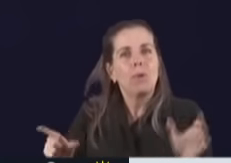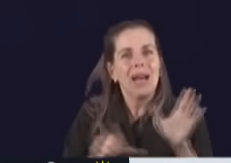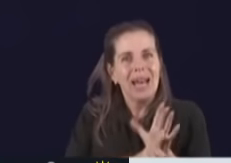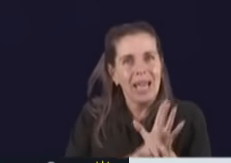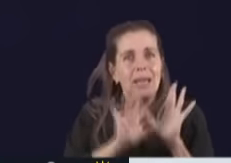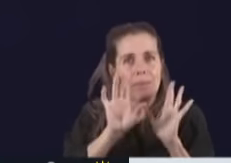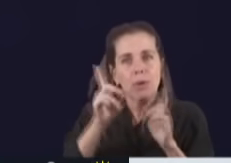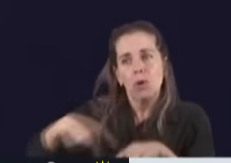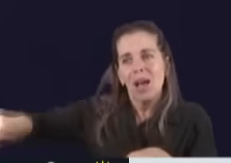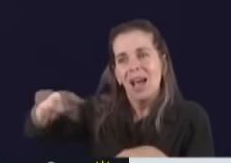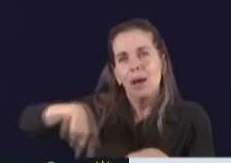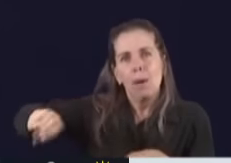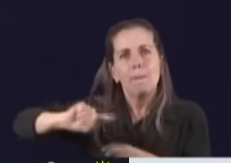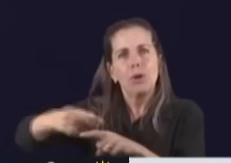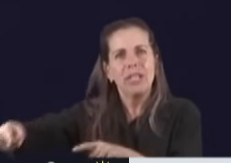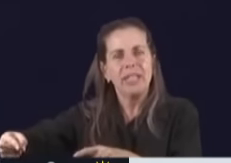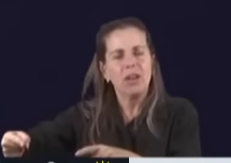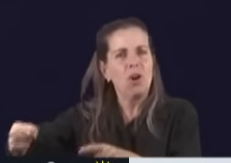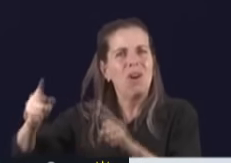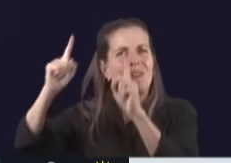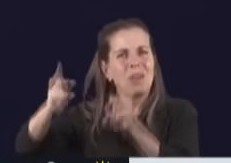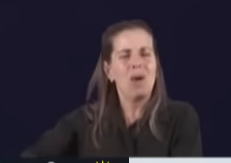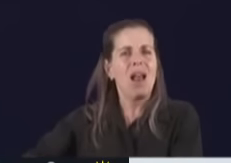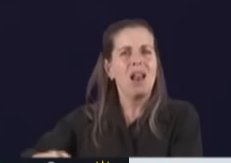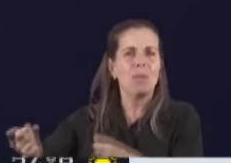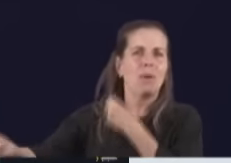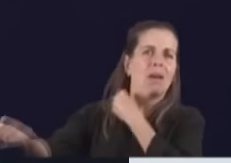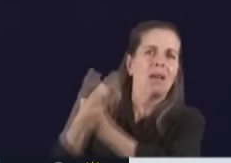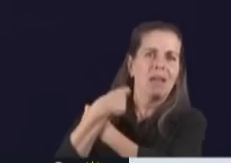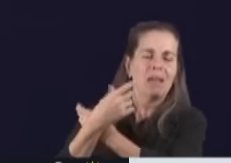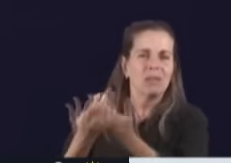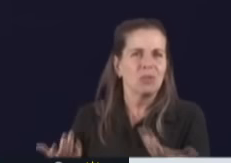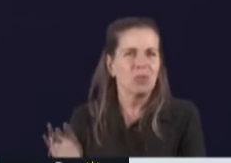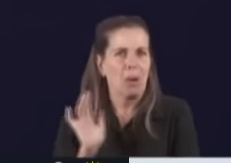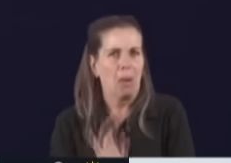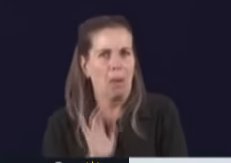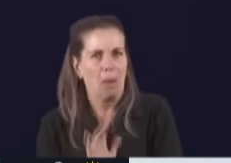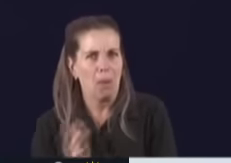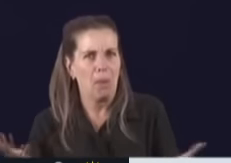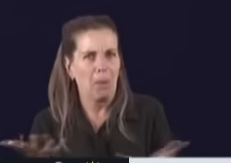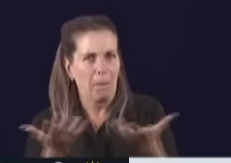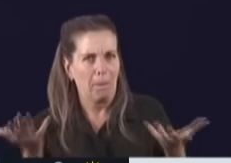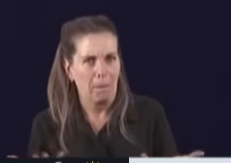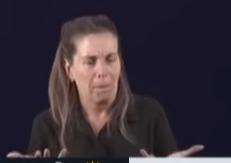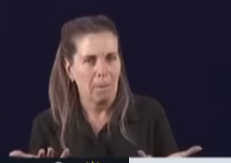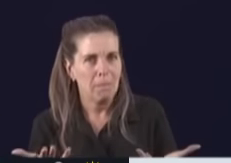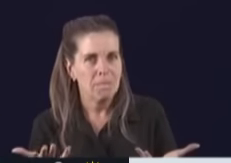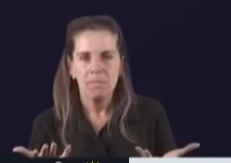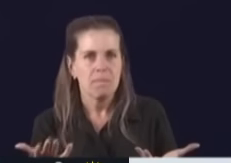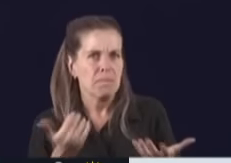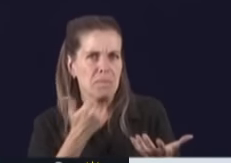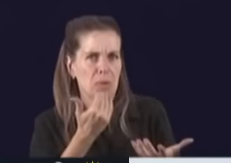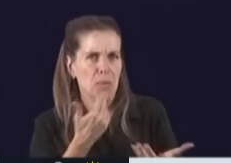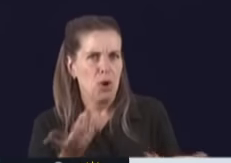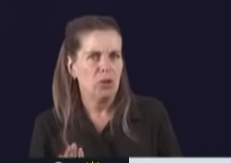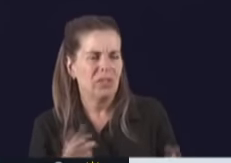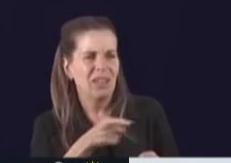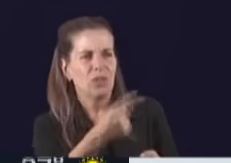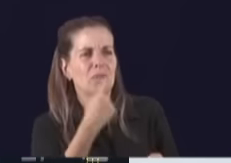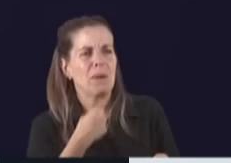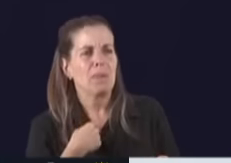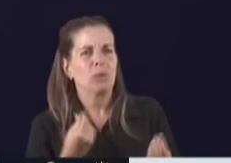entendés que hay gobernadores que no van en línea con lo que la gente nos pide. Entonces, es de segundo orden la pregunta